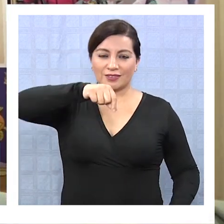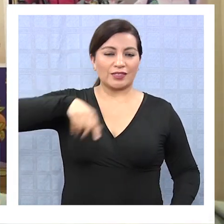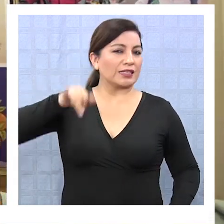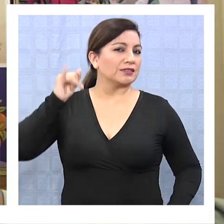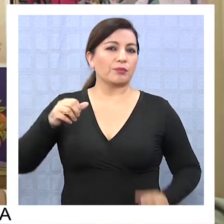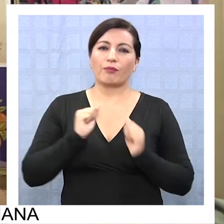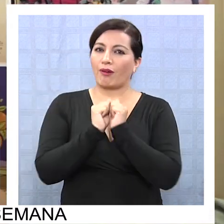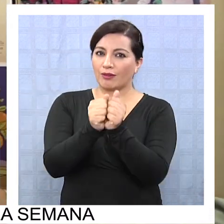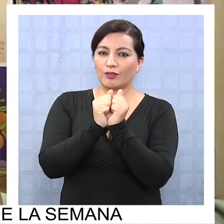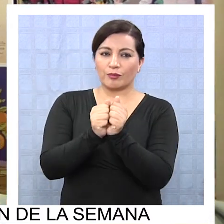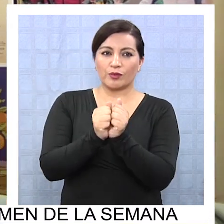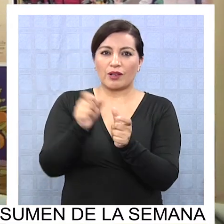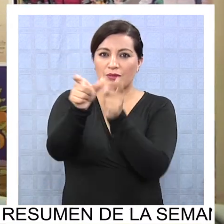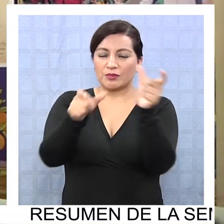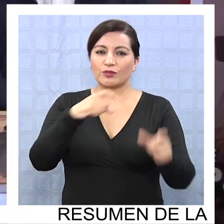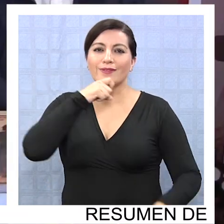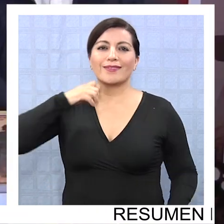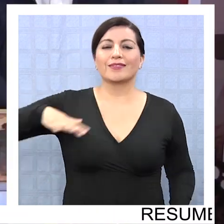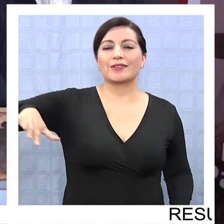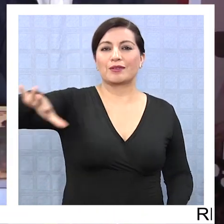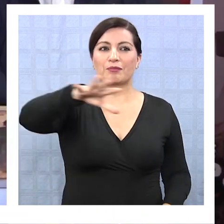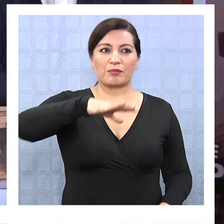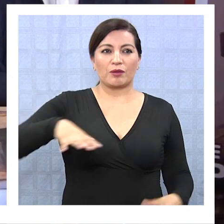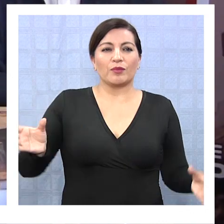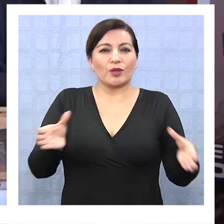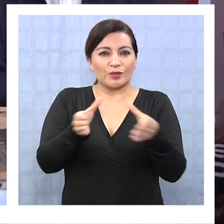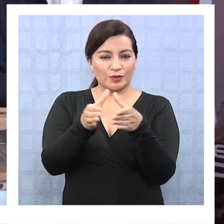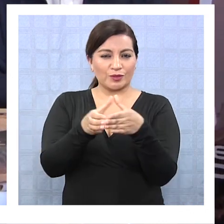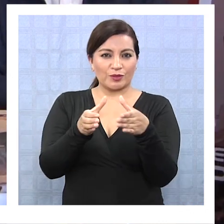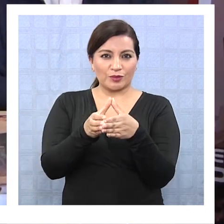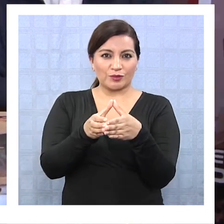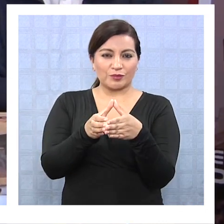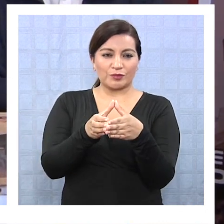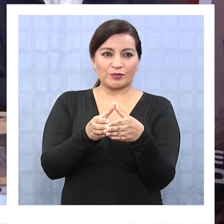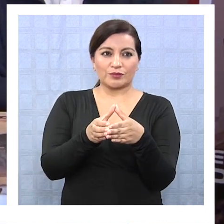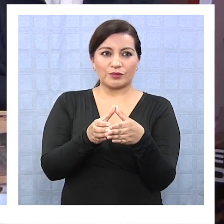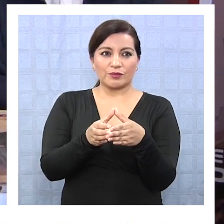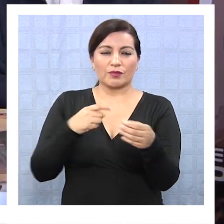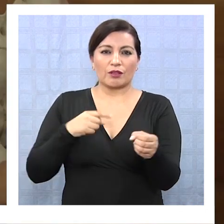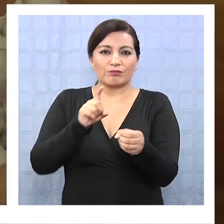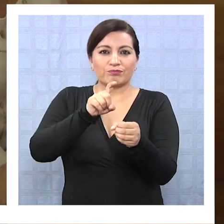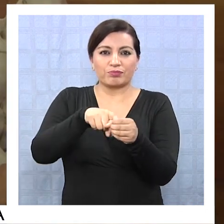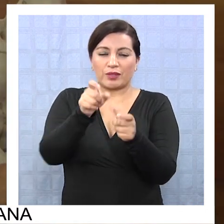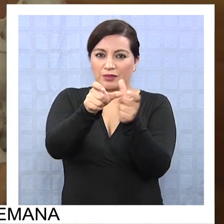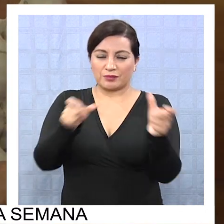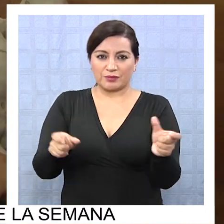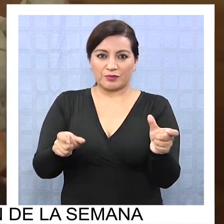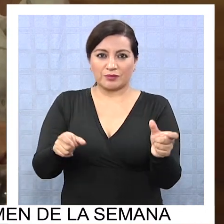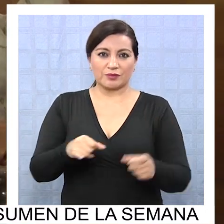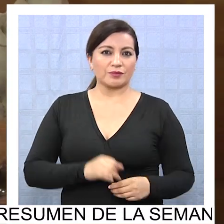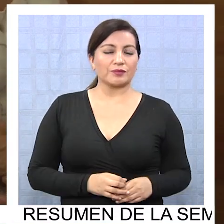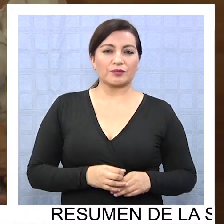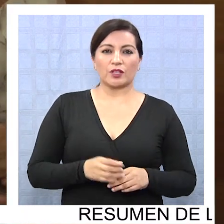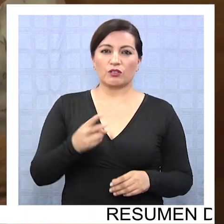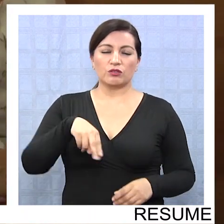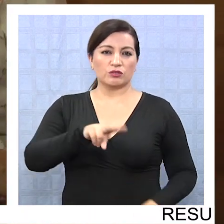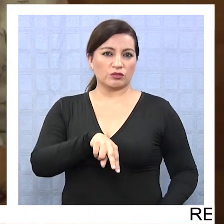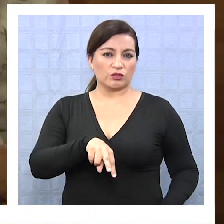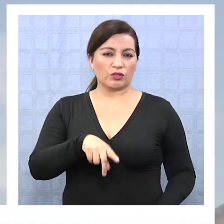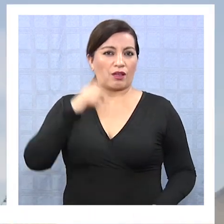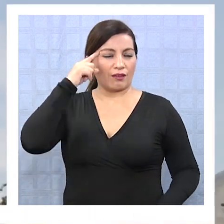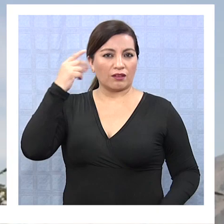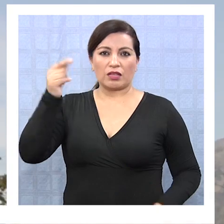por lo cual siempre hemos acompañado a los pampinos y a las corporaciones que son parte, digamos, de los pampinos, y por ello